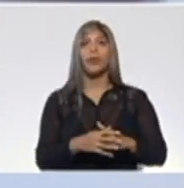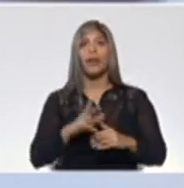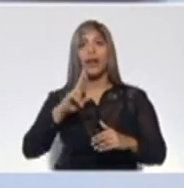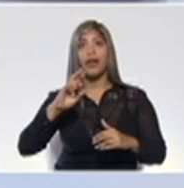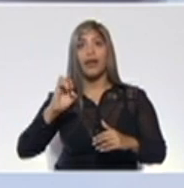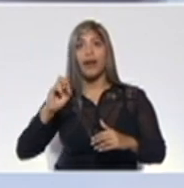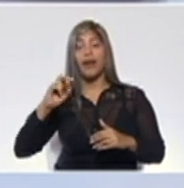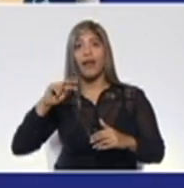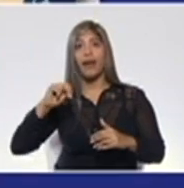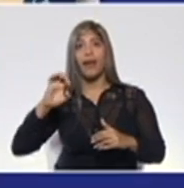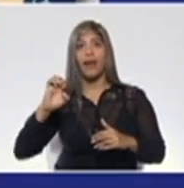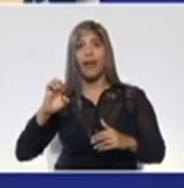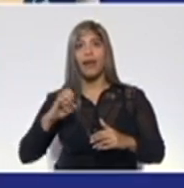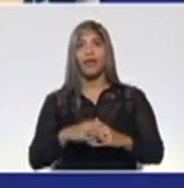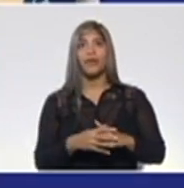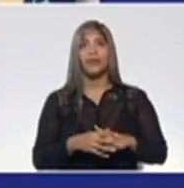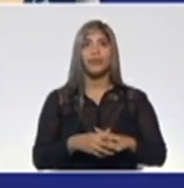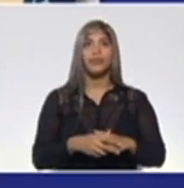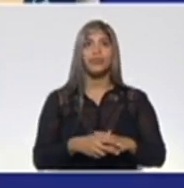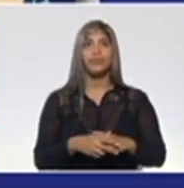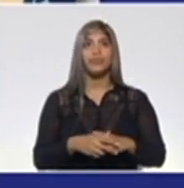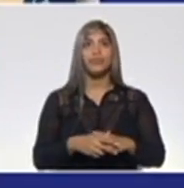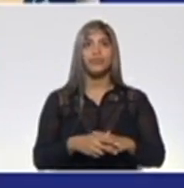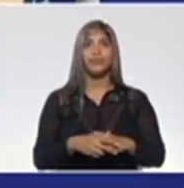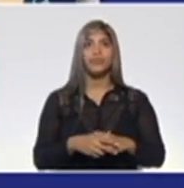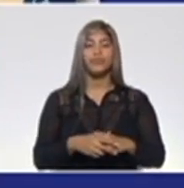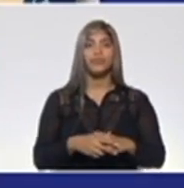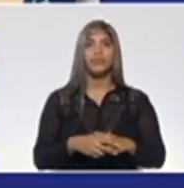escuchen Descartes, se están refiriendo al apellido Descartes.